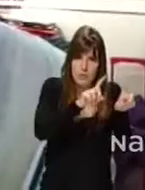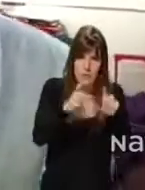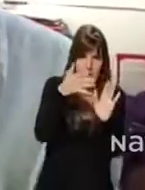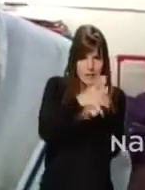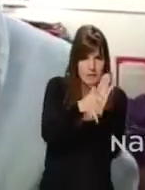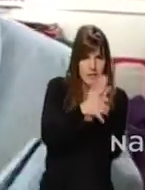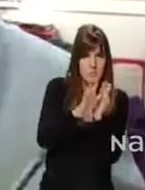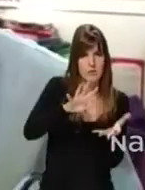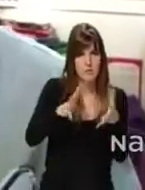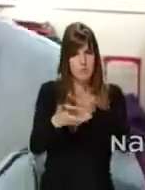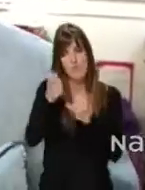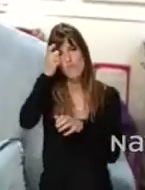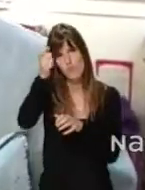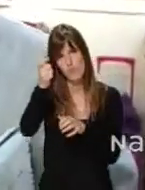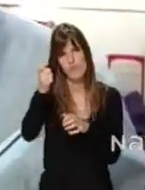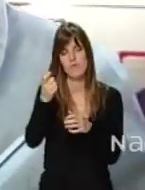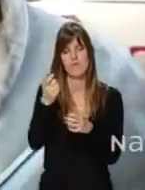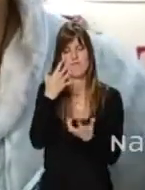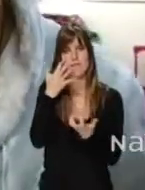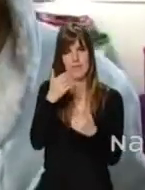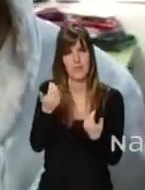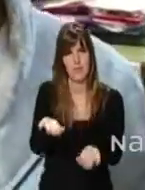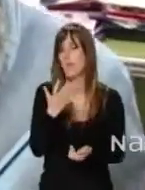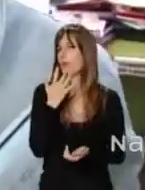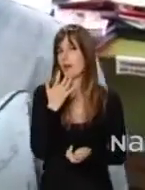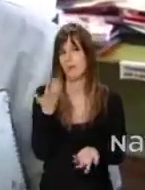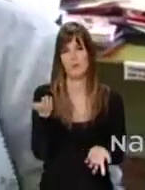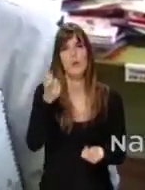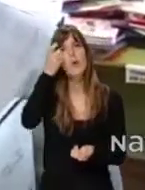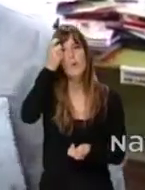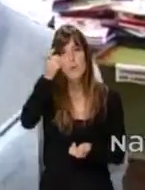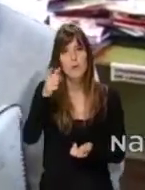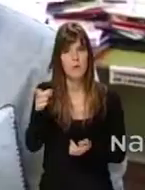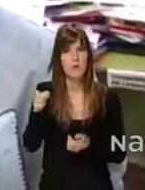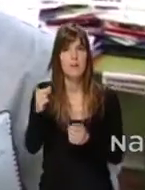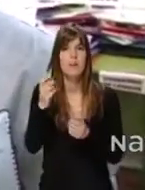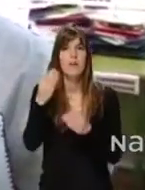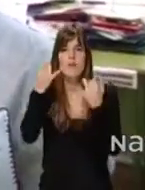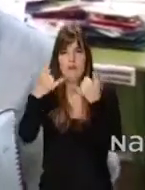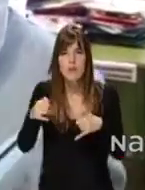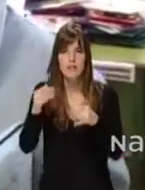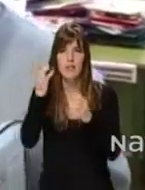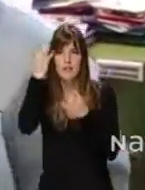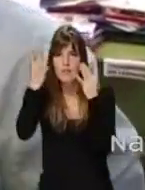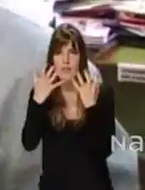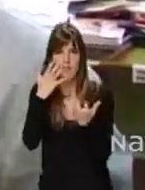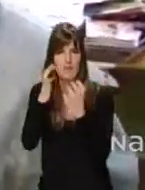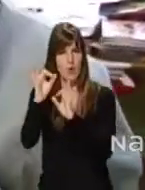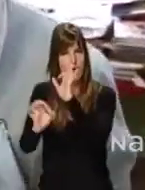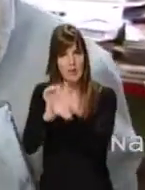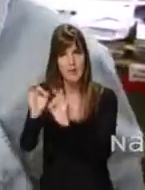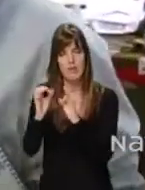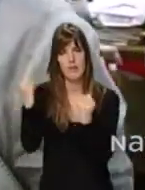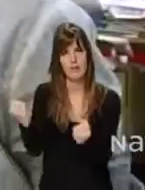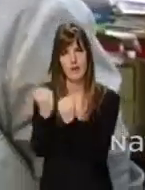tenga también una relevancia. Que si en el pueblo también se organiza algún tipo de actuación, que la escuela